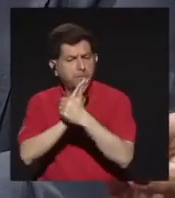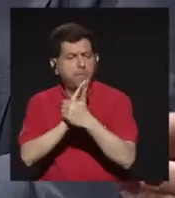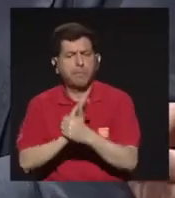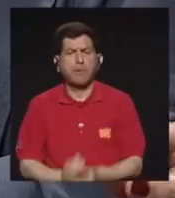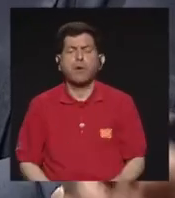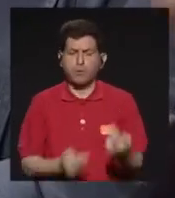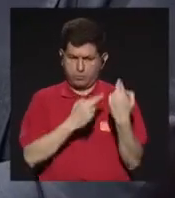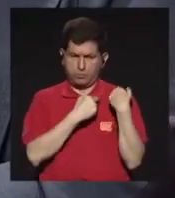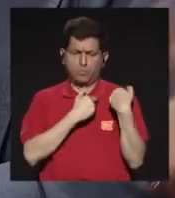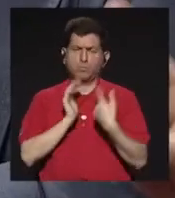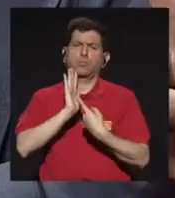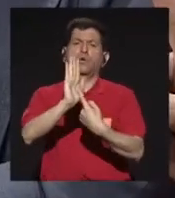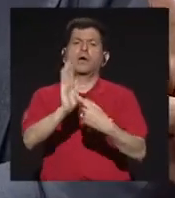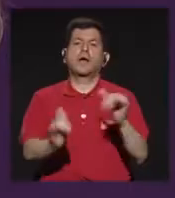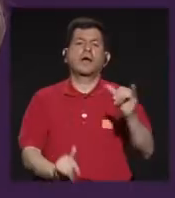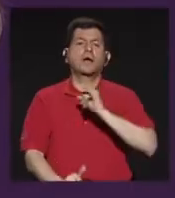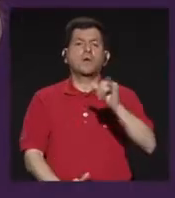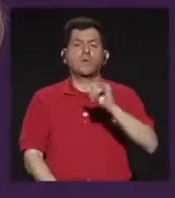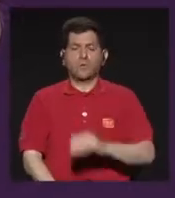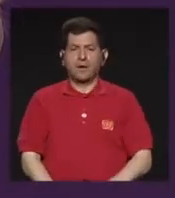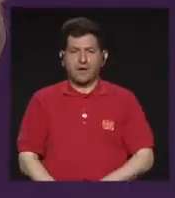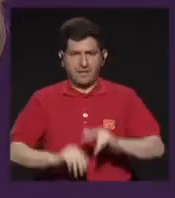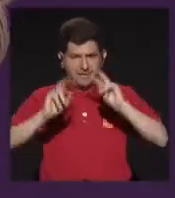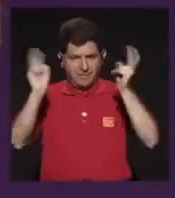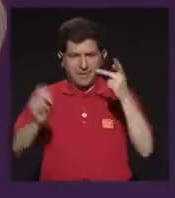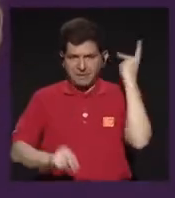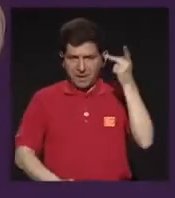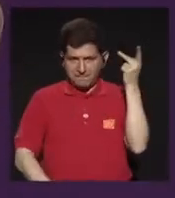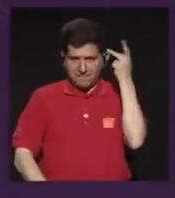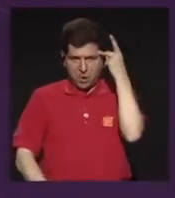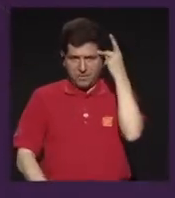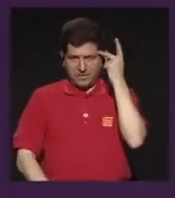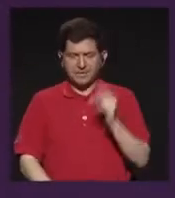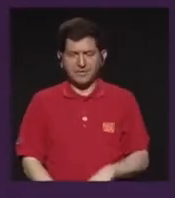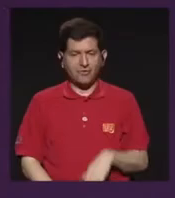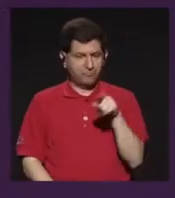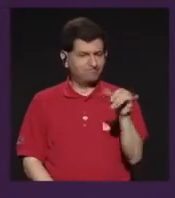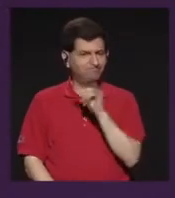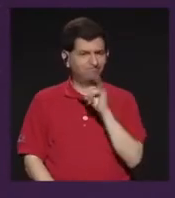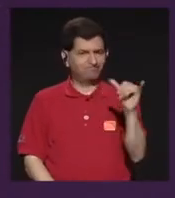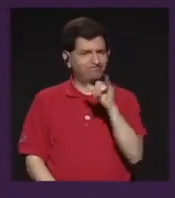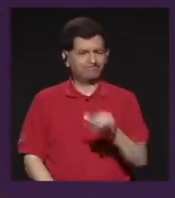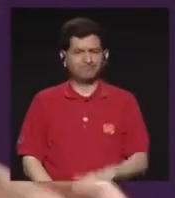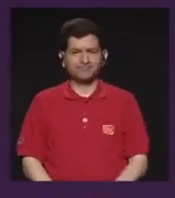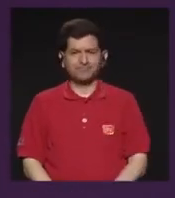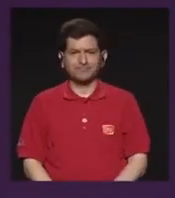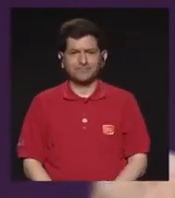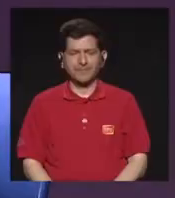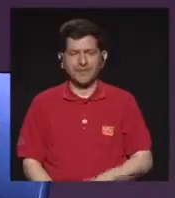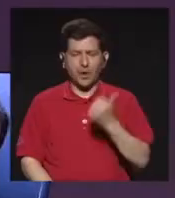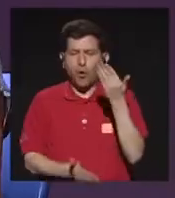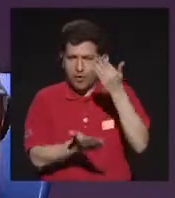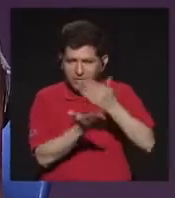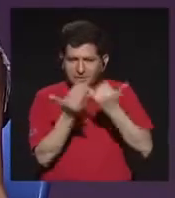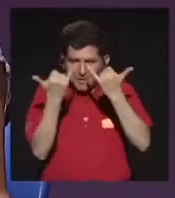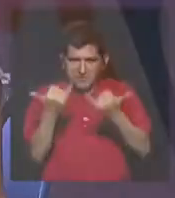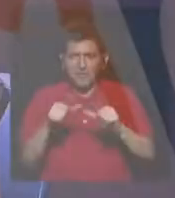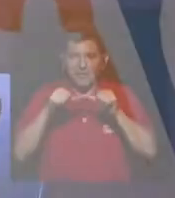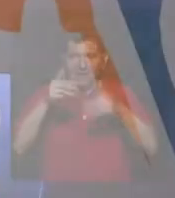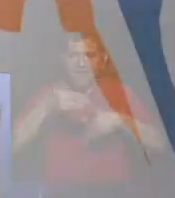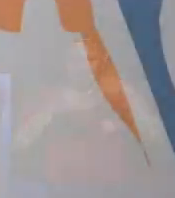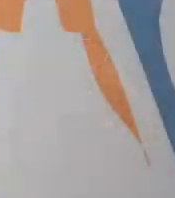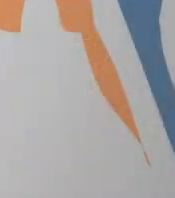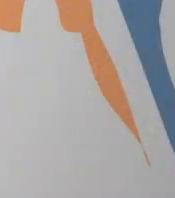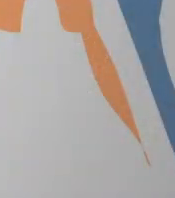muy responsables. Igualmente, en el tema político tenemos que lograr eso. Sí, hacemos otro corte aquí y volvemos